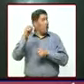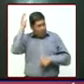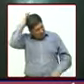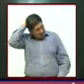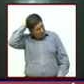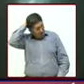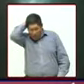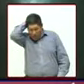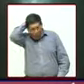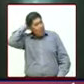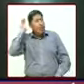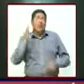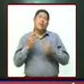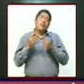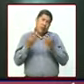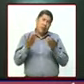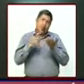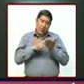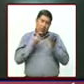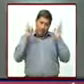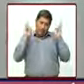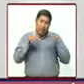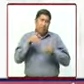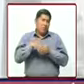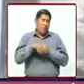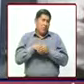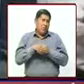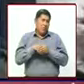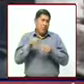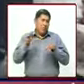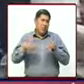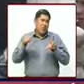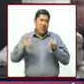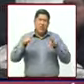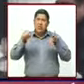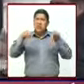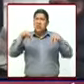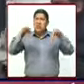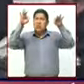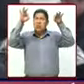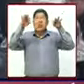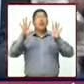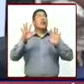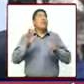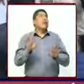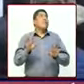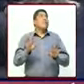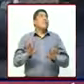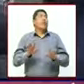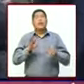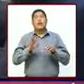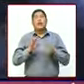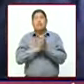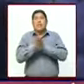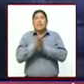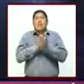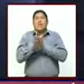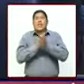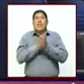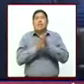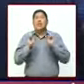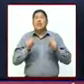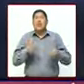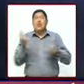y es para el referéndum, me imagino. Una cosa que llama la atención es precisamente el entusiasmo que tienen los jóvenes para